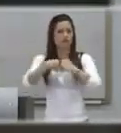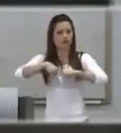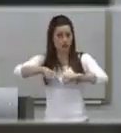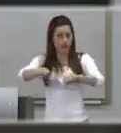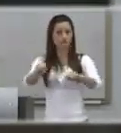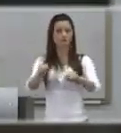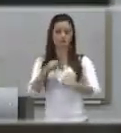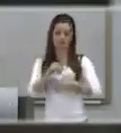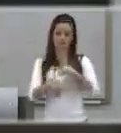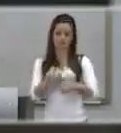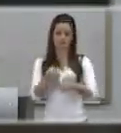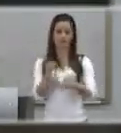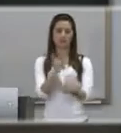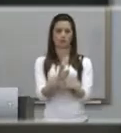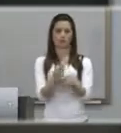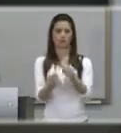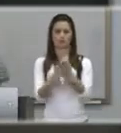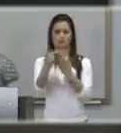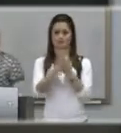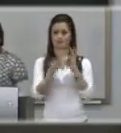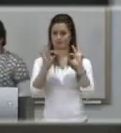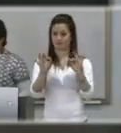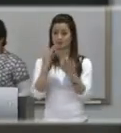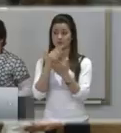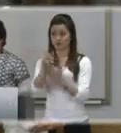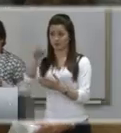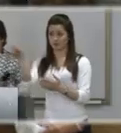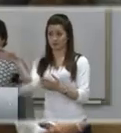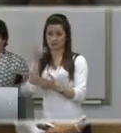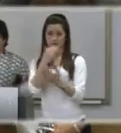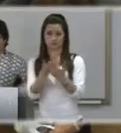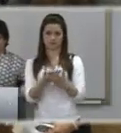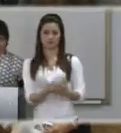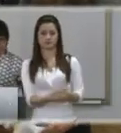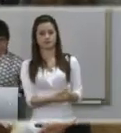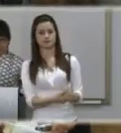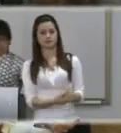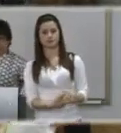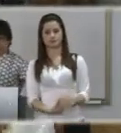lograr desarrollar este proyecto. Bien.